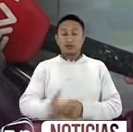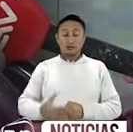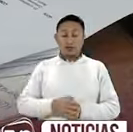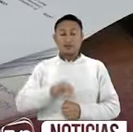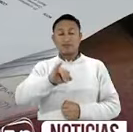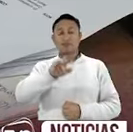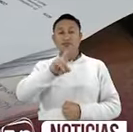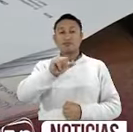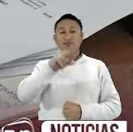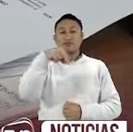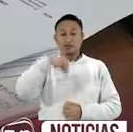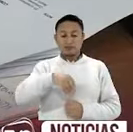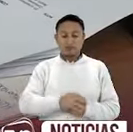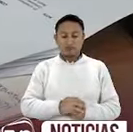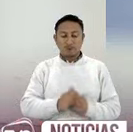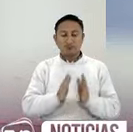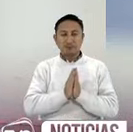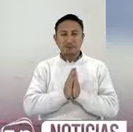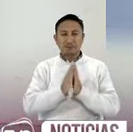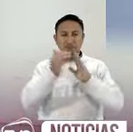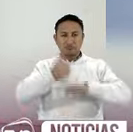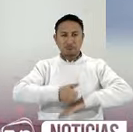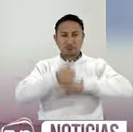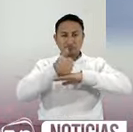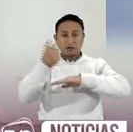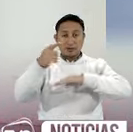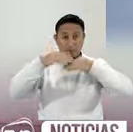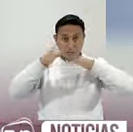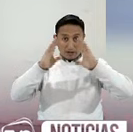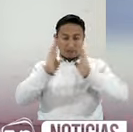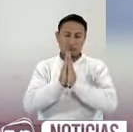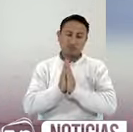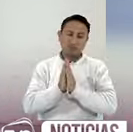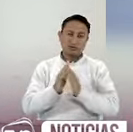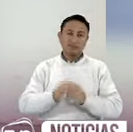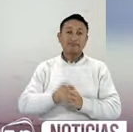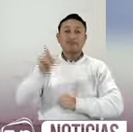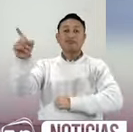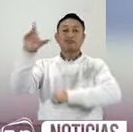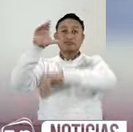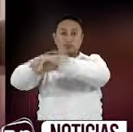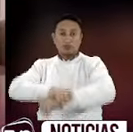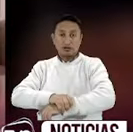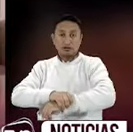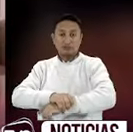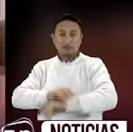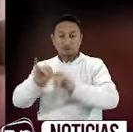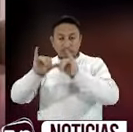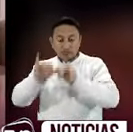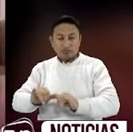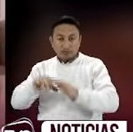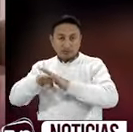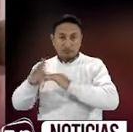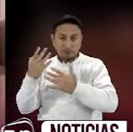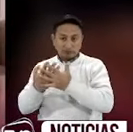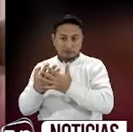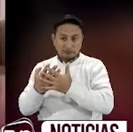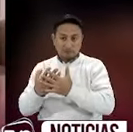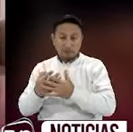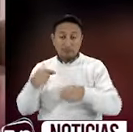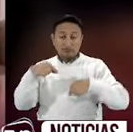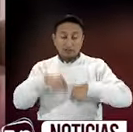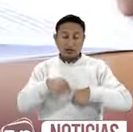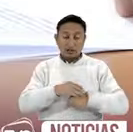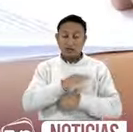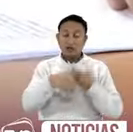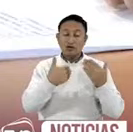Saquicela remitió el pedido a las autoridades de la República de Panamá para que Salcedo permanezca detenido mientras se